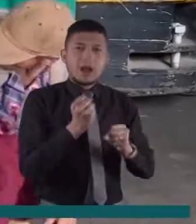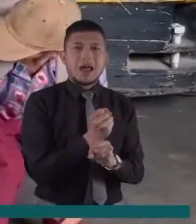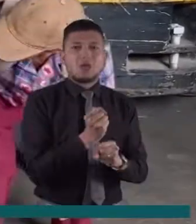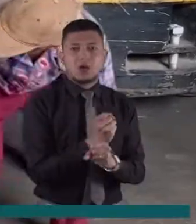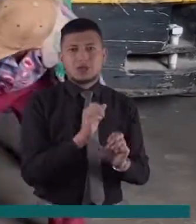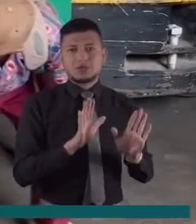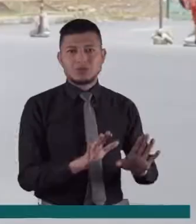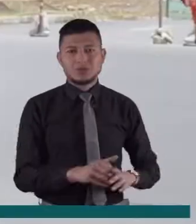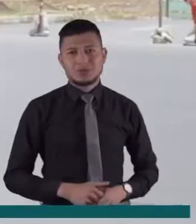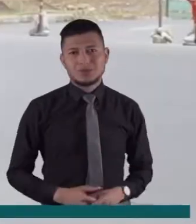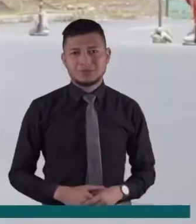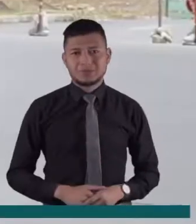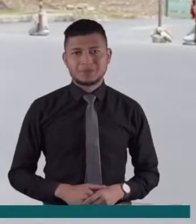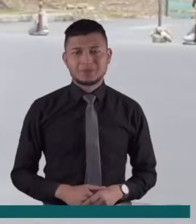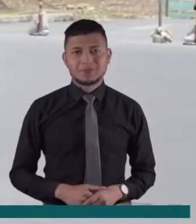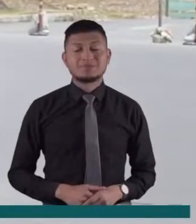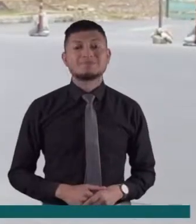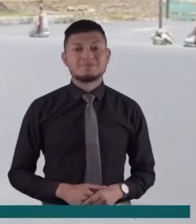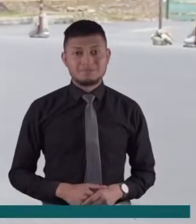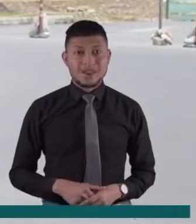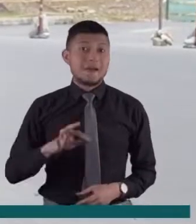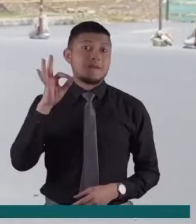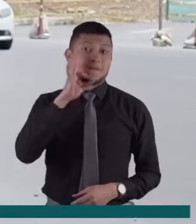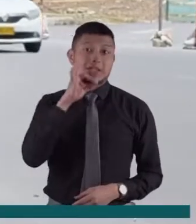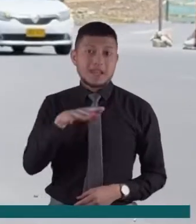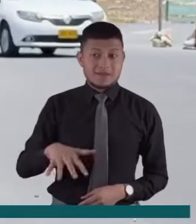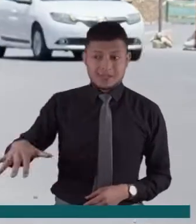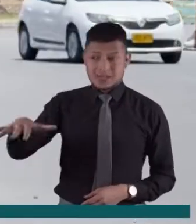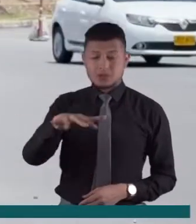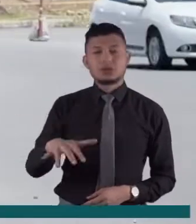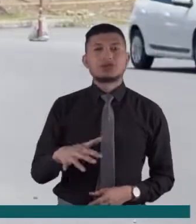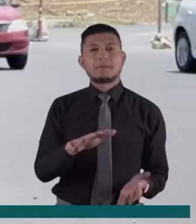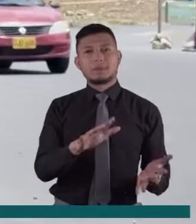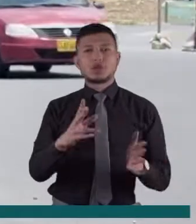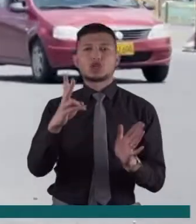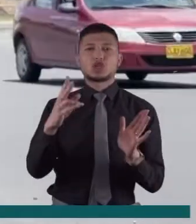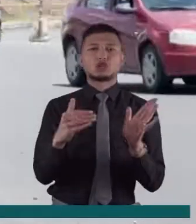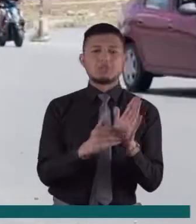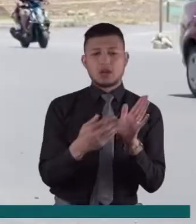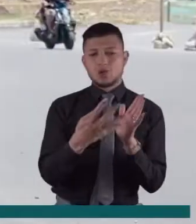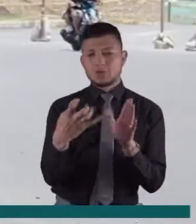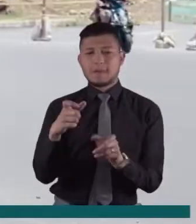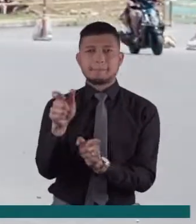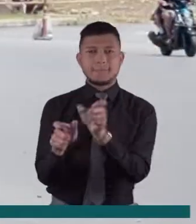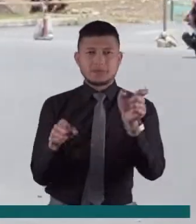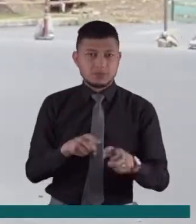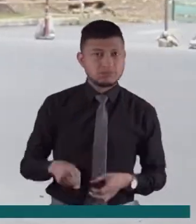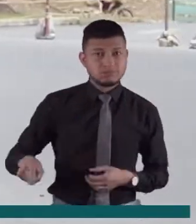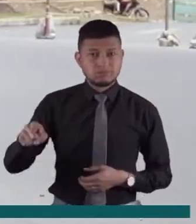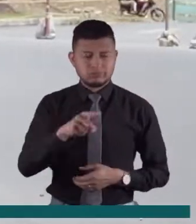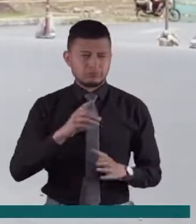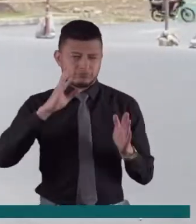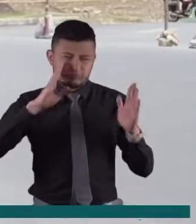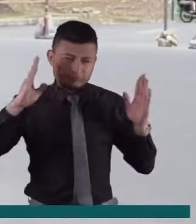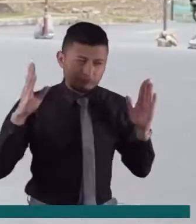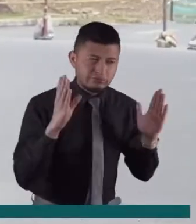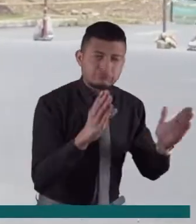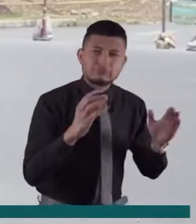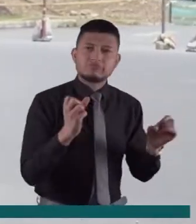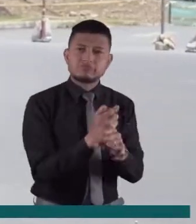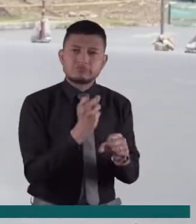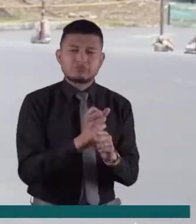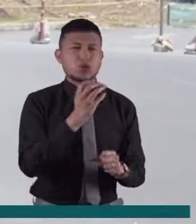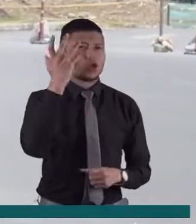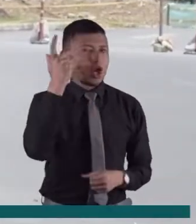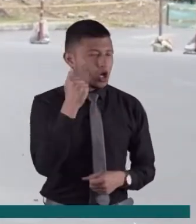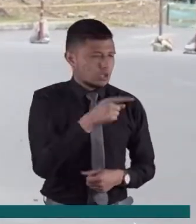condiciones laborales. Y es que tan solo en Villavicencio son cerca de 2.400 personas las que se dedican y tienen su